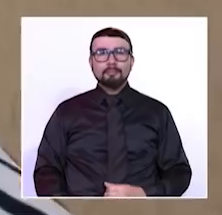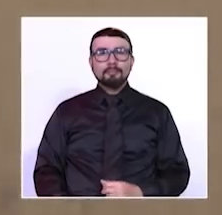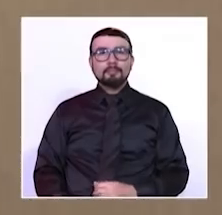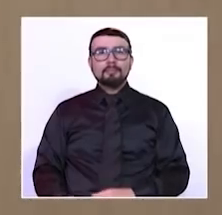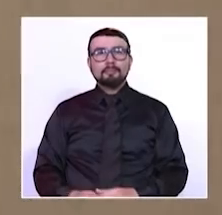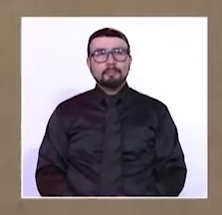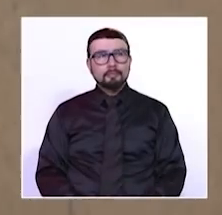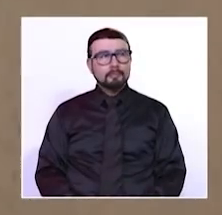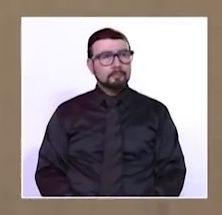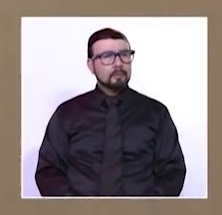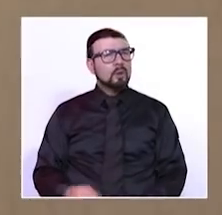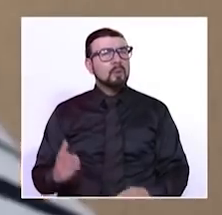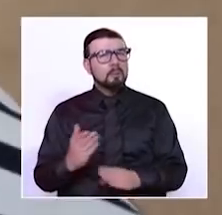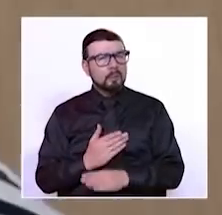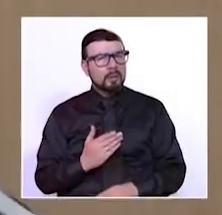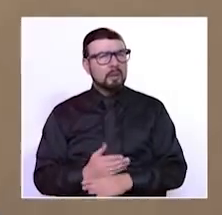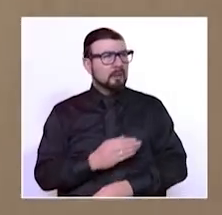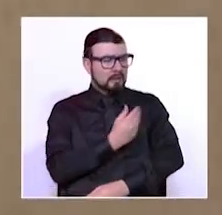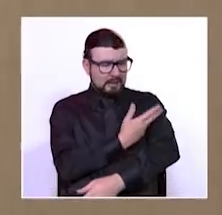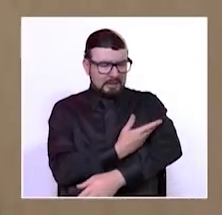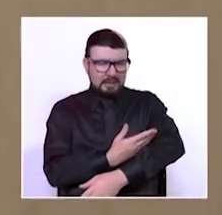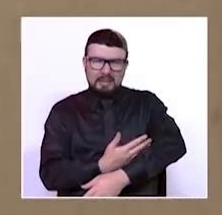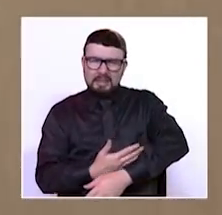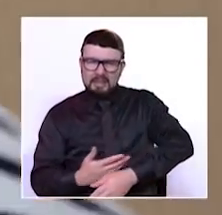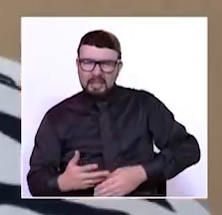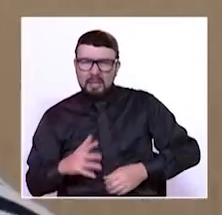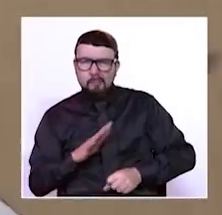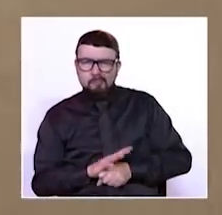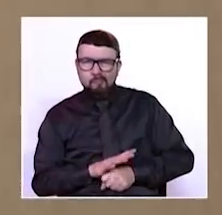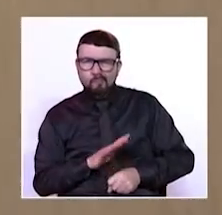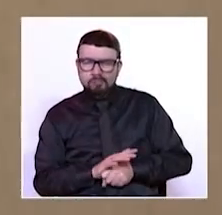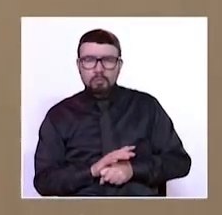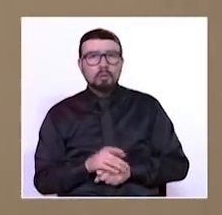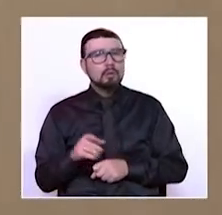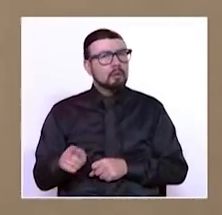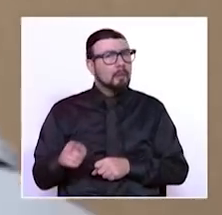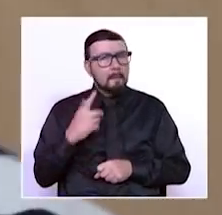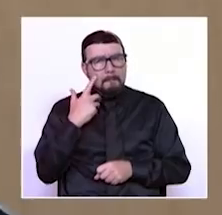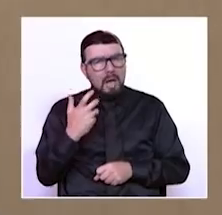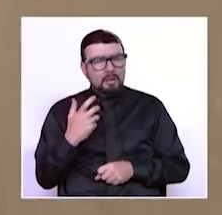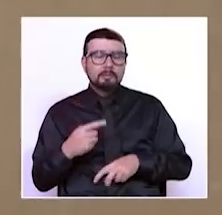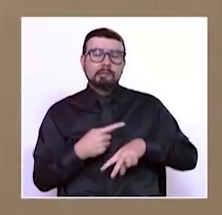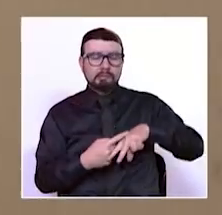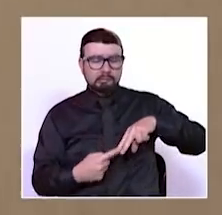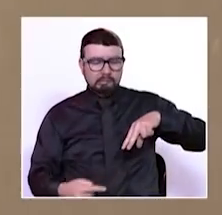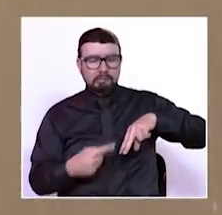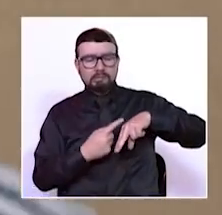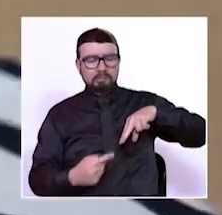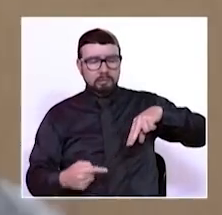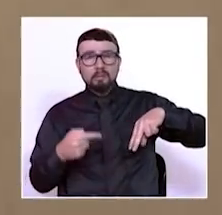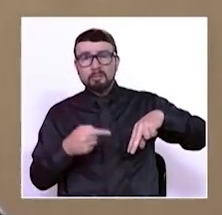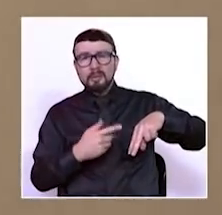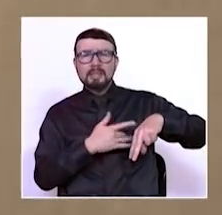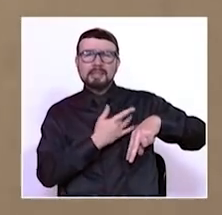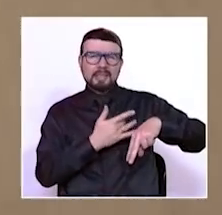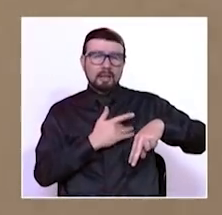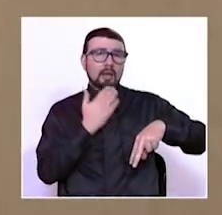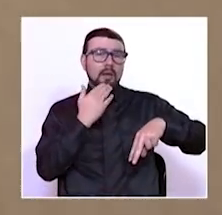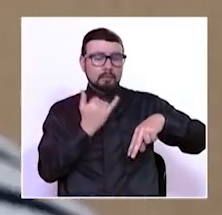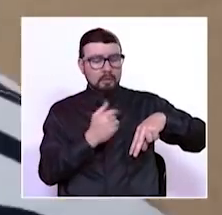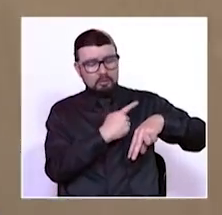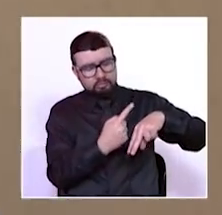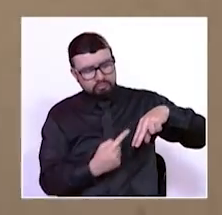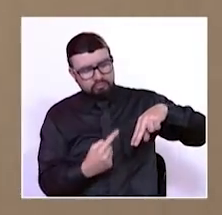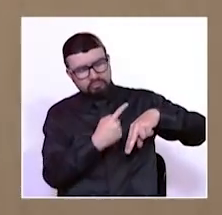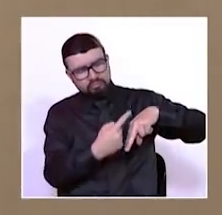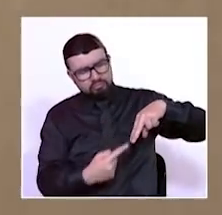Los problemas de circulación sanguínea suelen afectar con regularidad a las piernas, causando distintos síntomas como las venas varices,